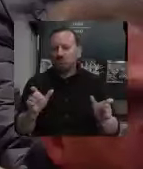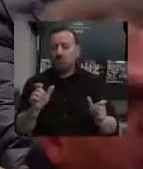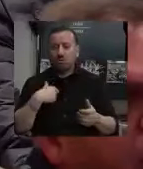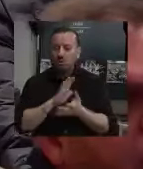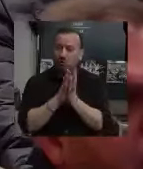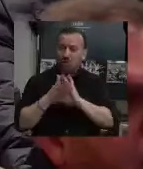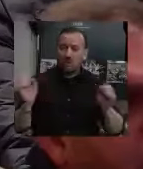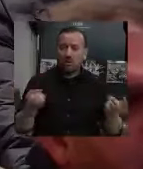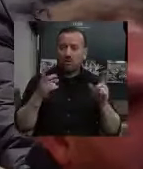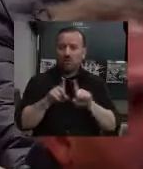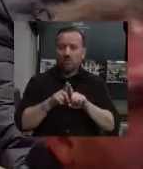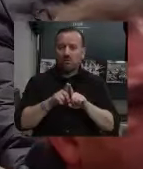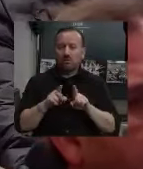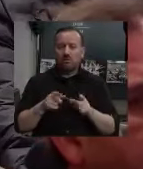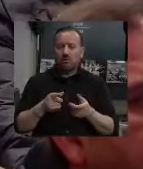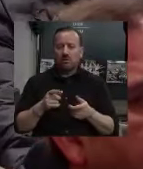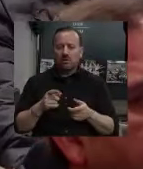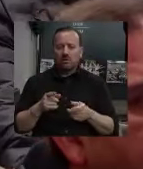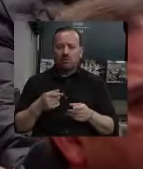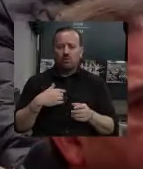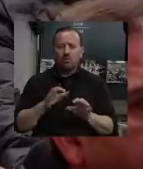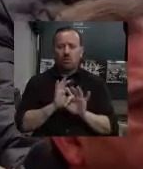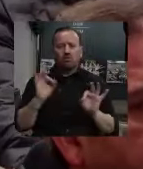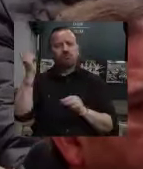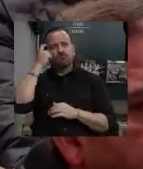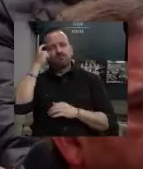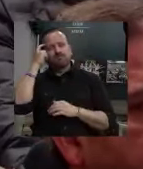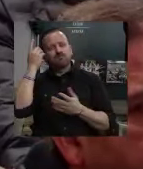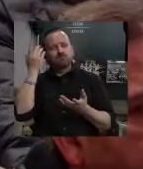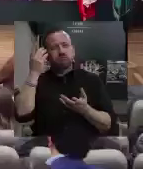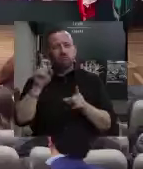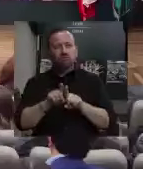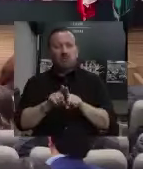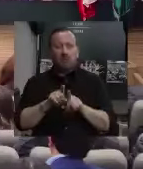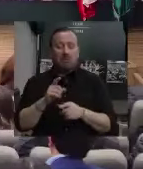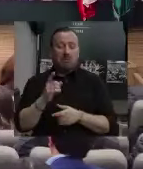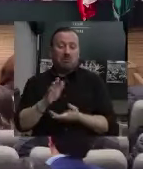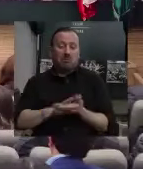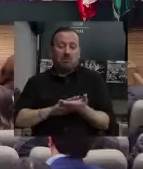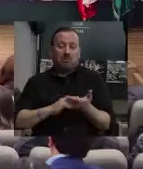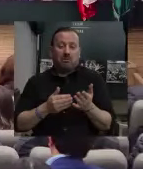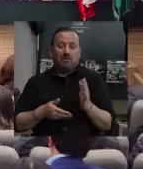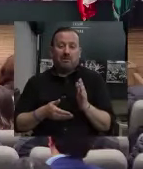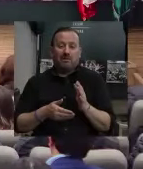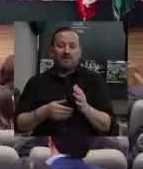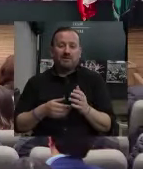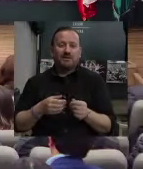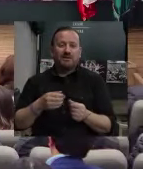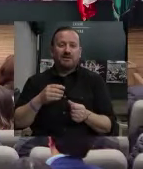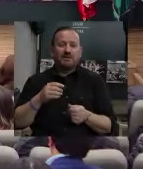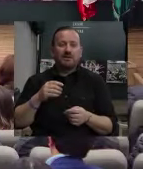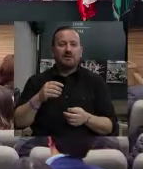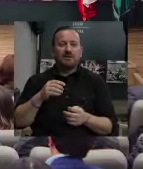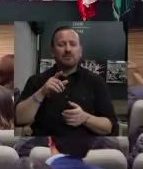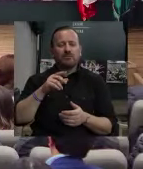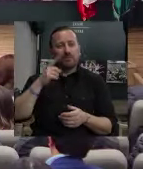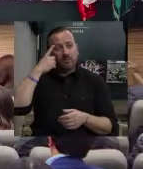fue un rayón yo nunca hice psicoanálisis porque Hubiera salido como paciente típico para vivir de él toda la vida cierto